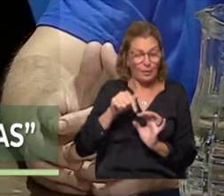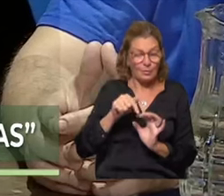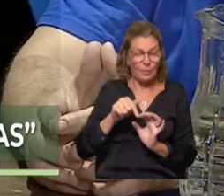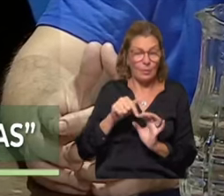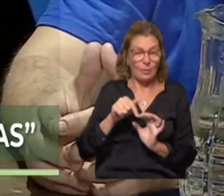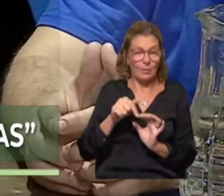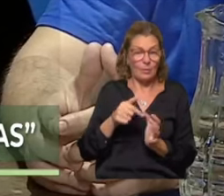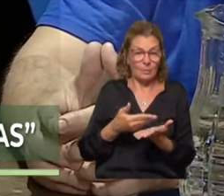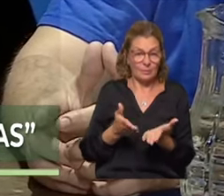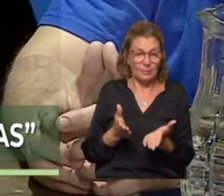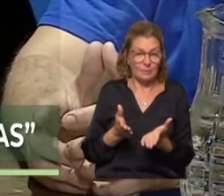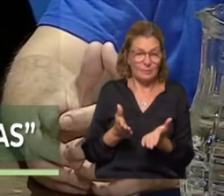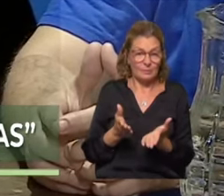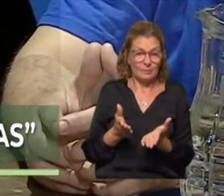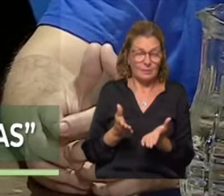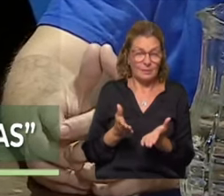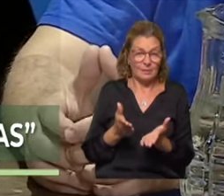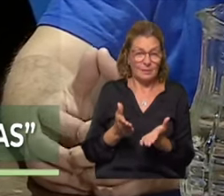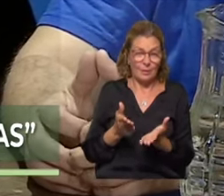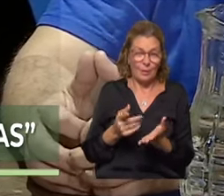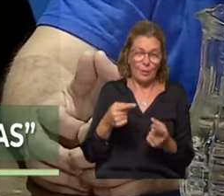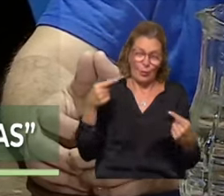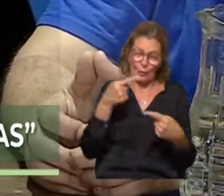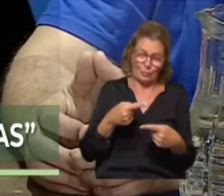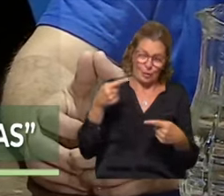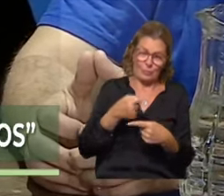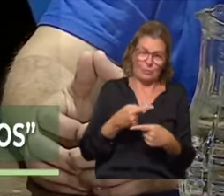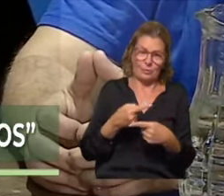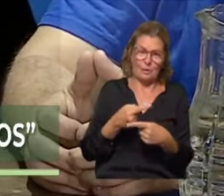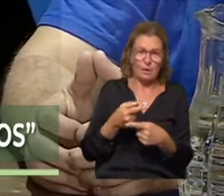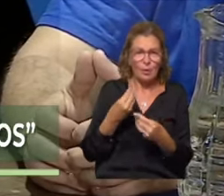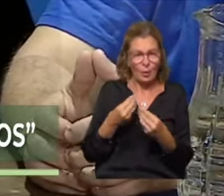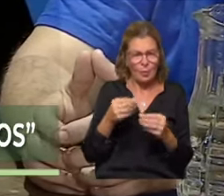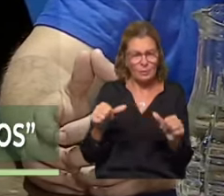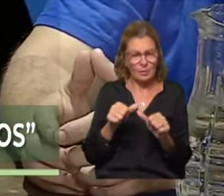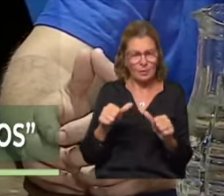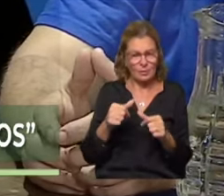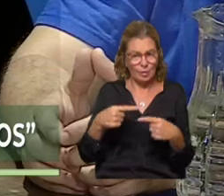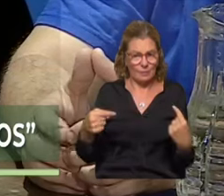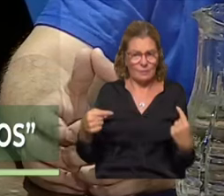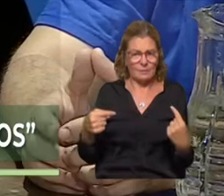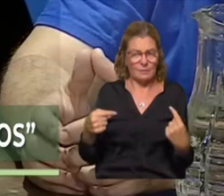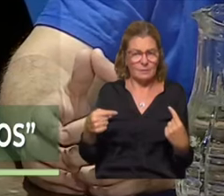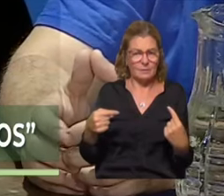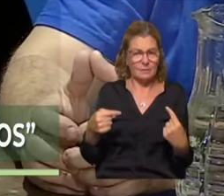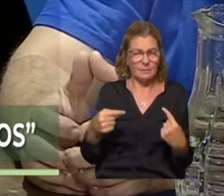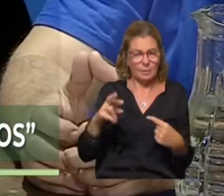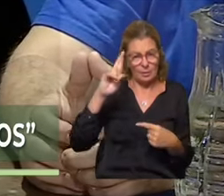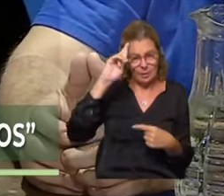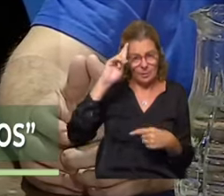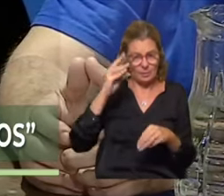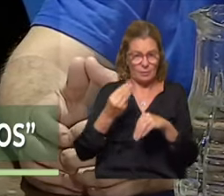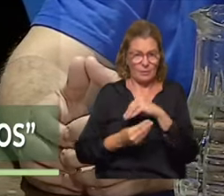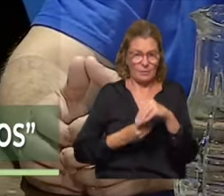particular tiene una hazaña increíble de cómo se desarrollaron los hechos. Por un respeto a la